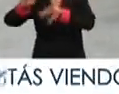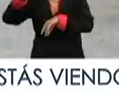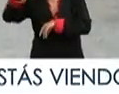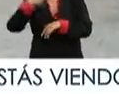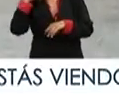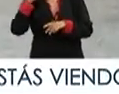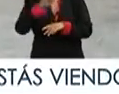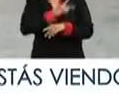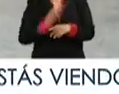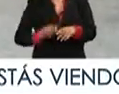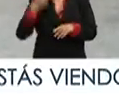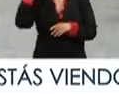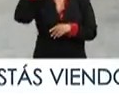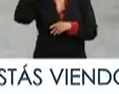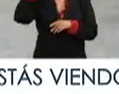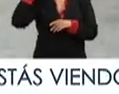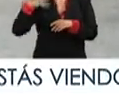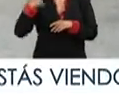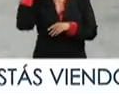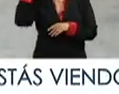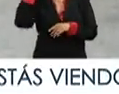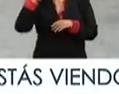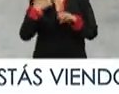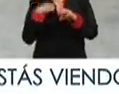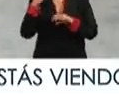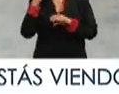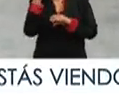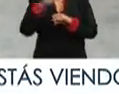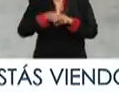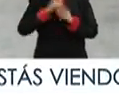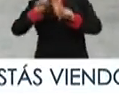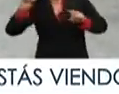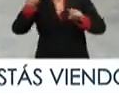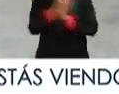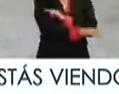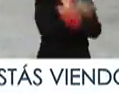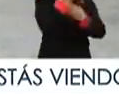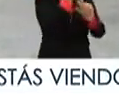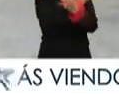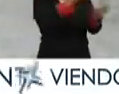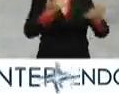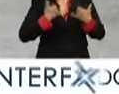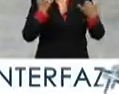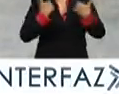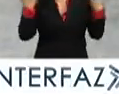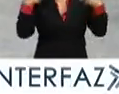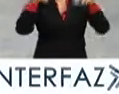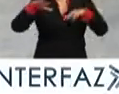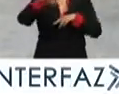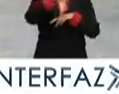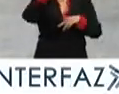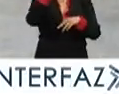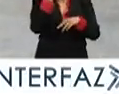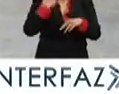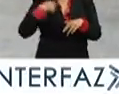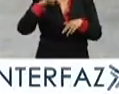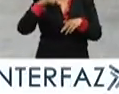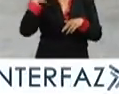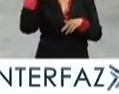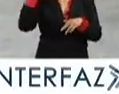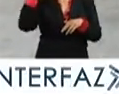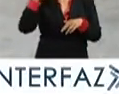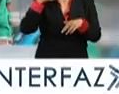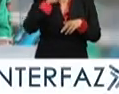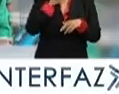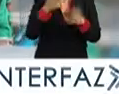La vicerrectora de la Universidad de Guadalajara, Carmen Rodríguez Armenta, envió un mensaje a los chicos que están representando a la Universidad Tapatía, no